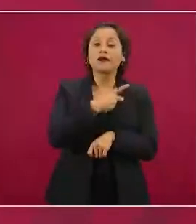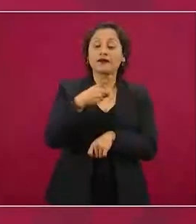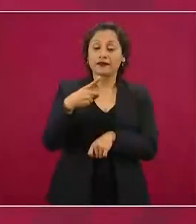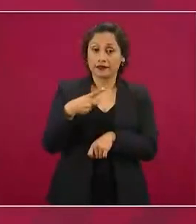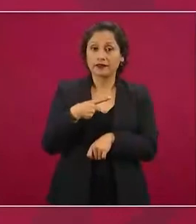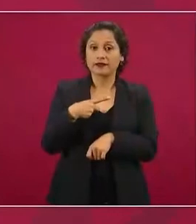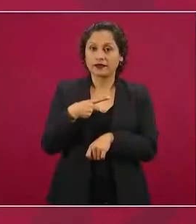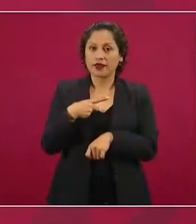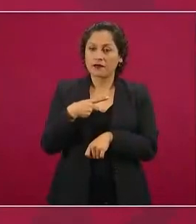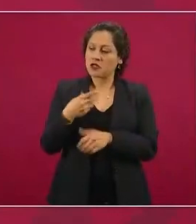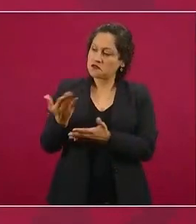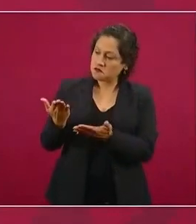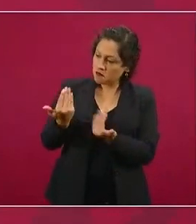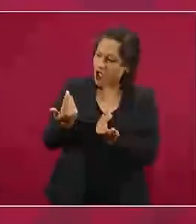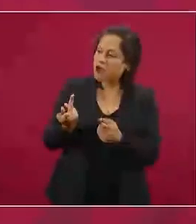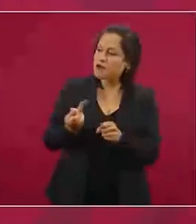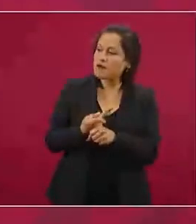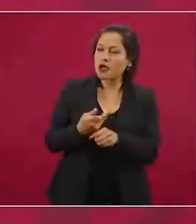curso,